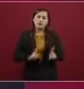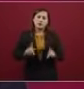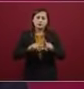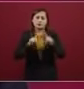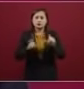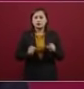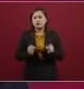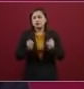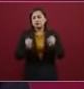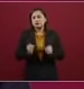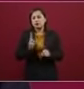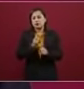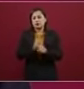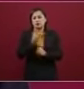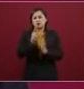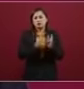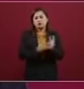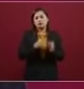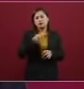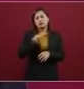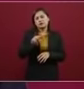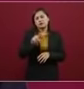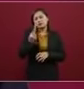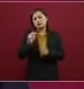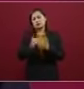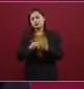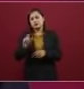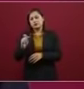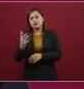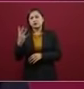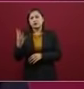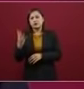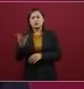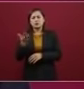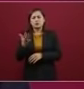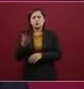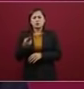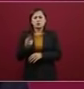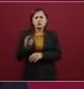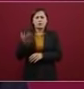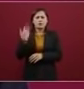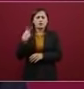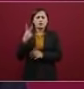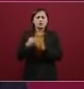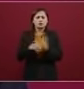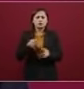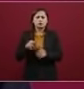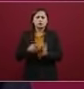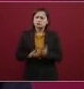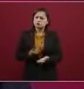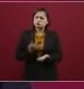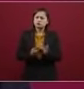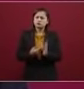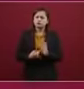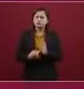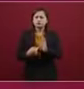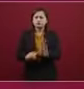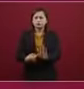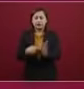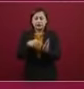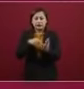2018-2024, que se presentó a mediados de noviembre del año pasado. Y ahí se dice con claridad que